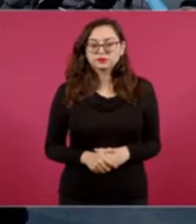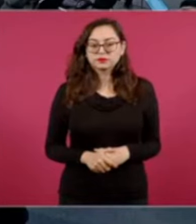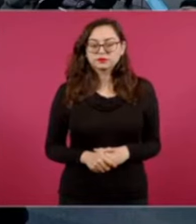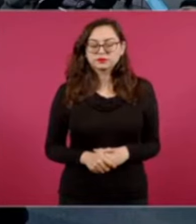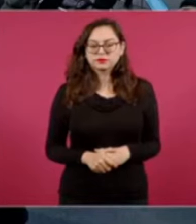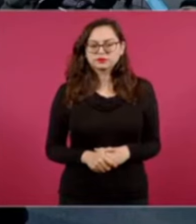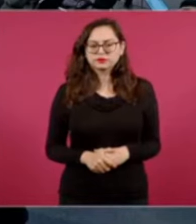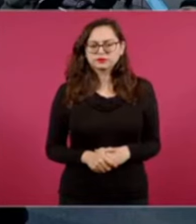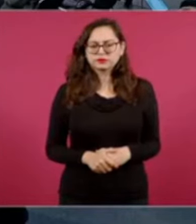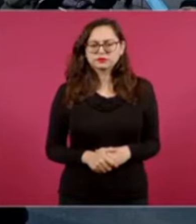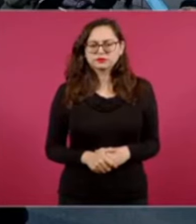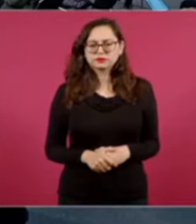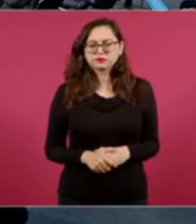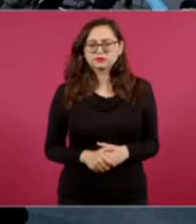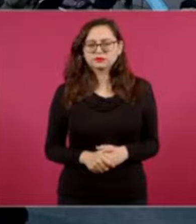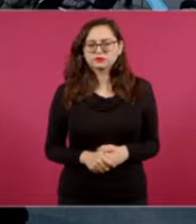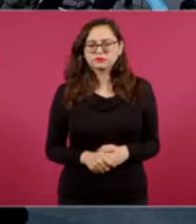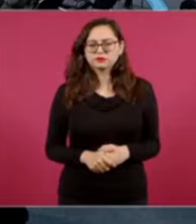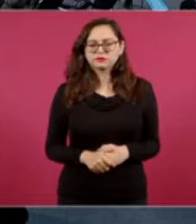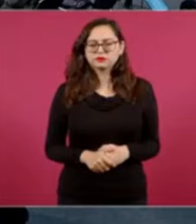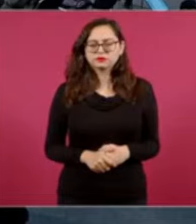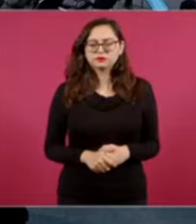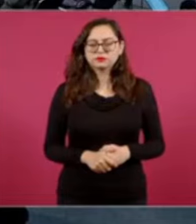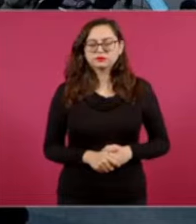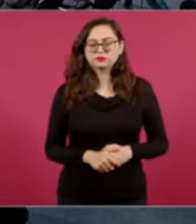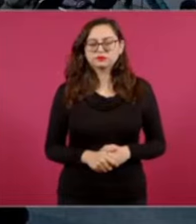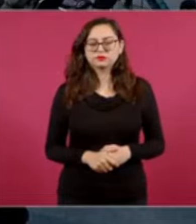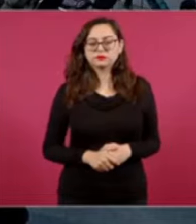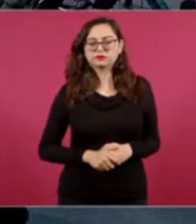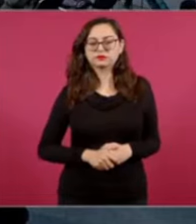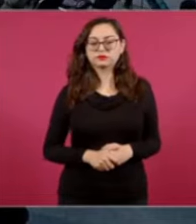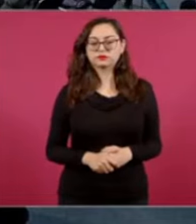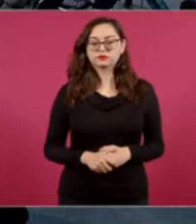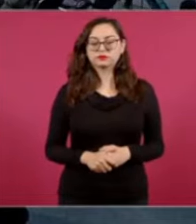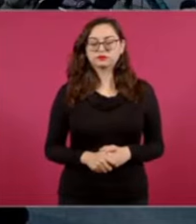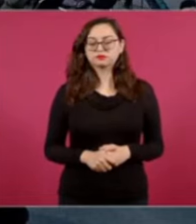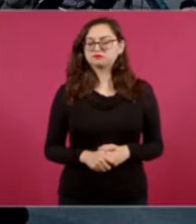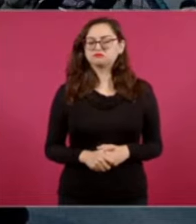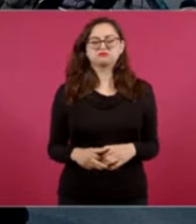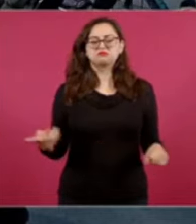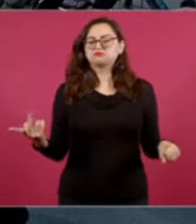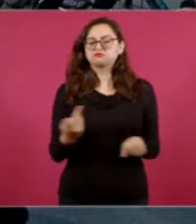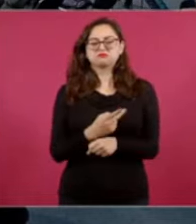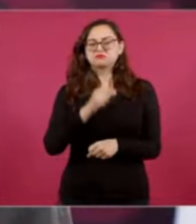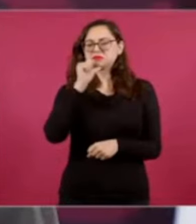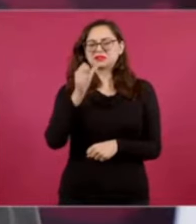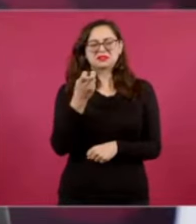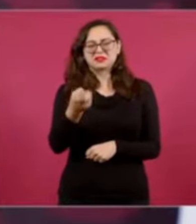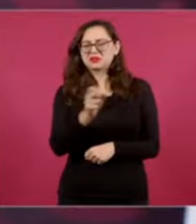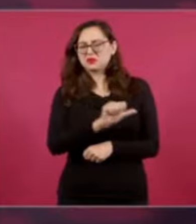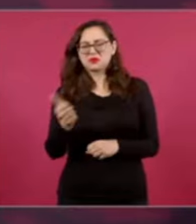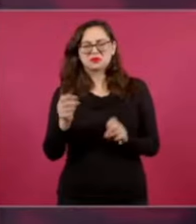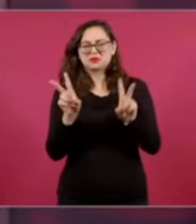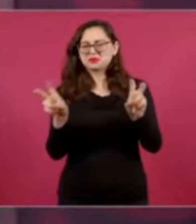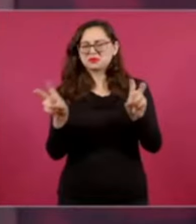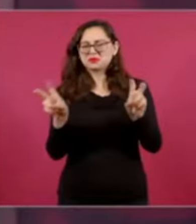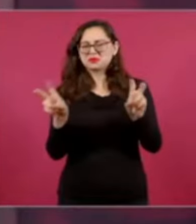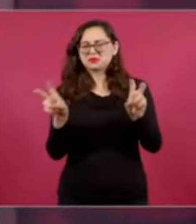al TEMEC, ambos embajadores. En realidad, la reforma. No pasa nada, eso es otra cosa. Es parte de